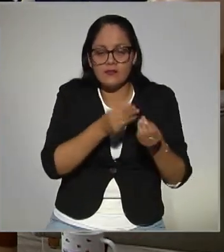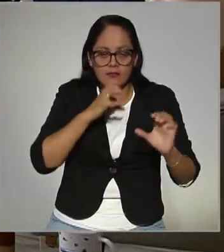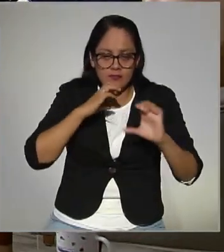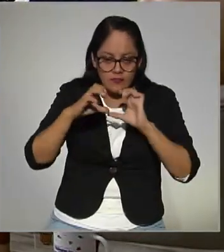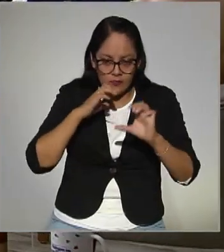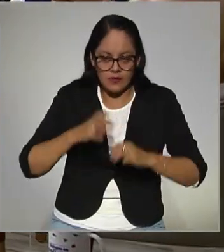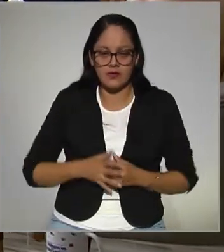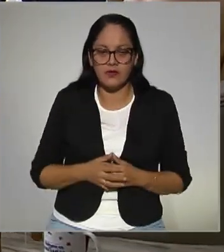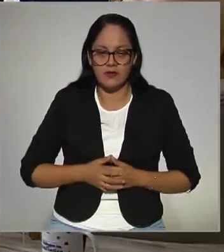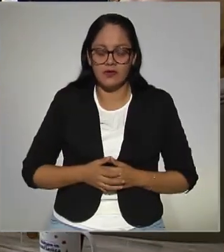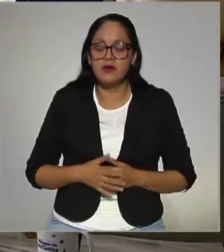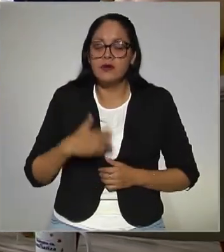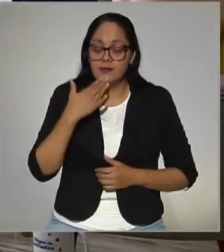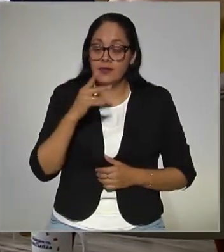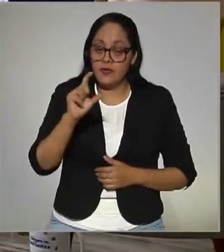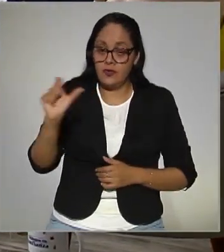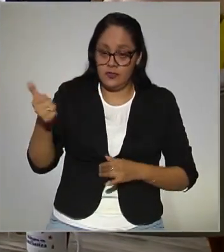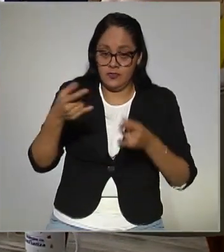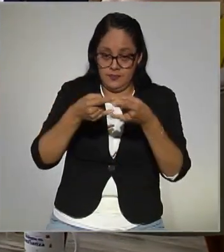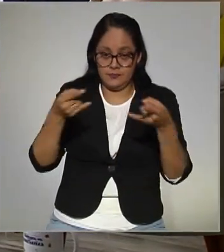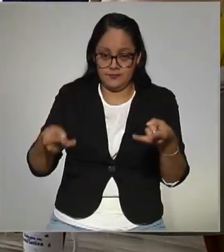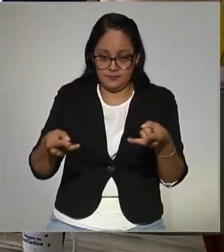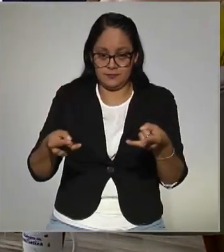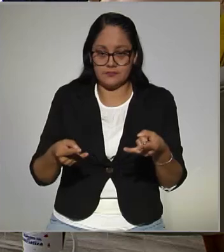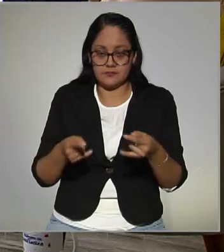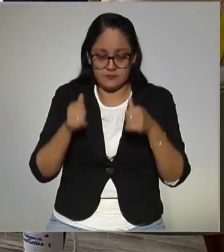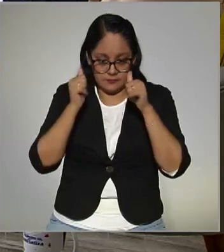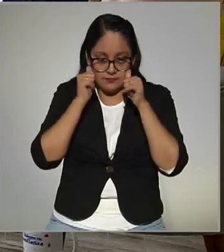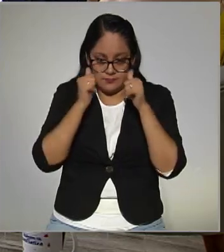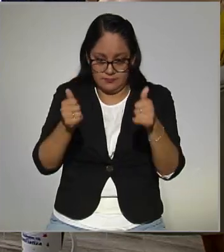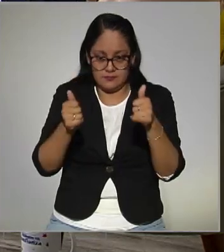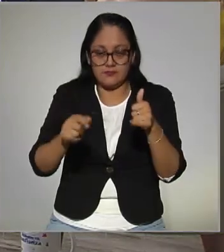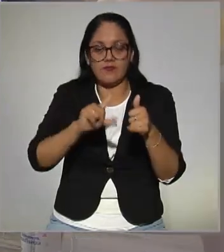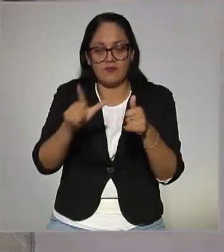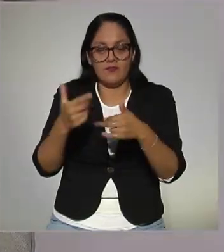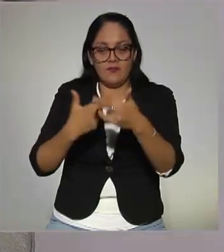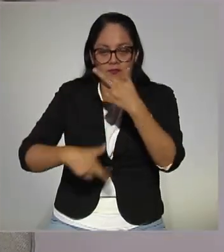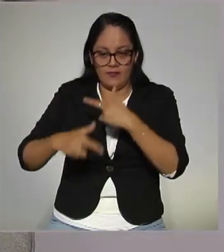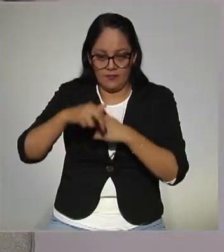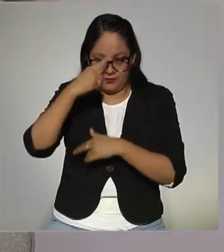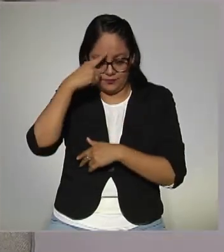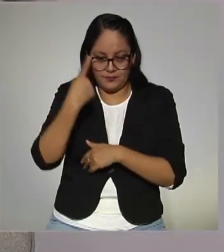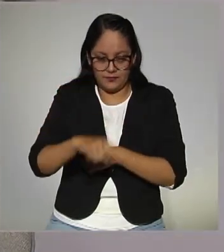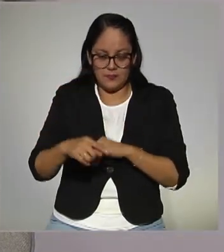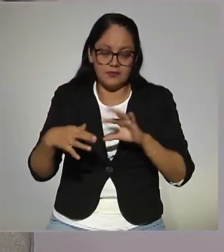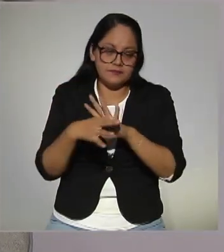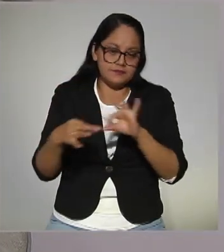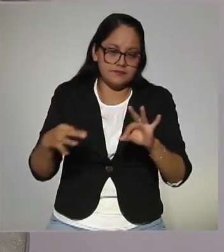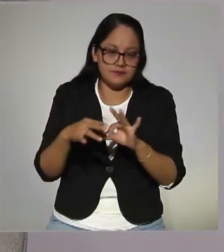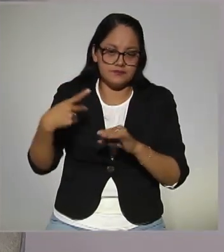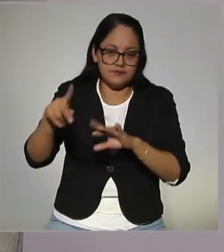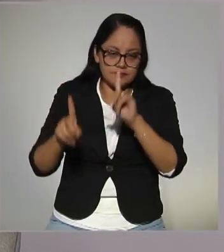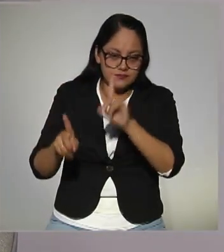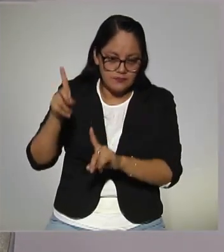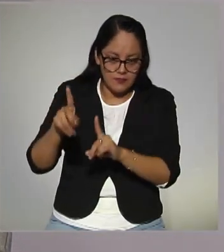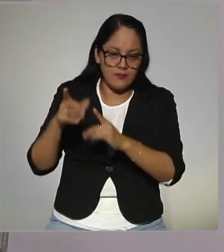comunicar. Bien, tenemos otro testimonio, lo escuchamos y regresamos también para darle salida a sus dudas y a sus inquietudes en las